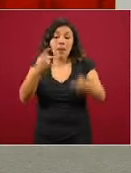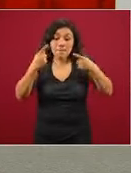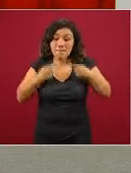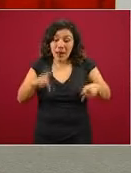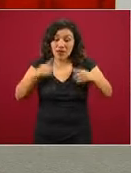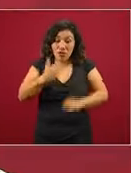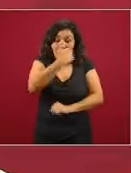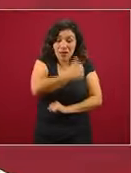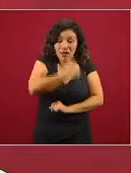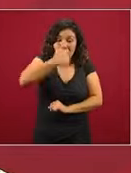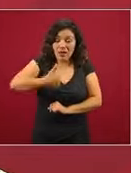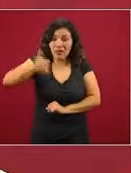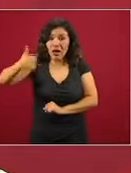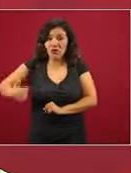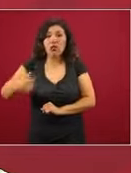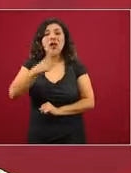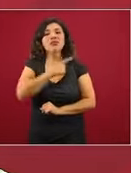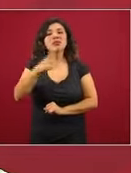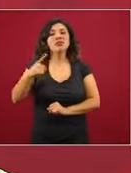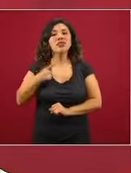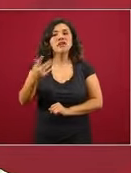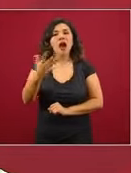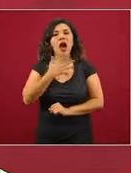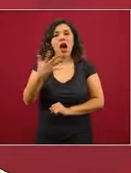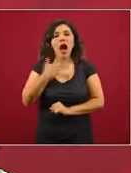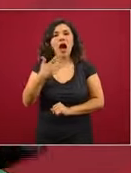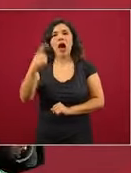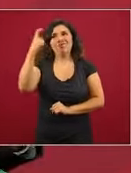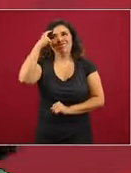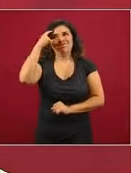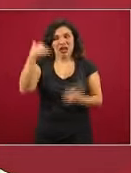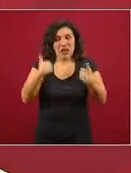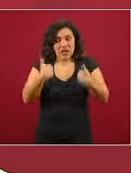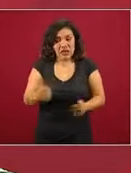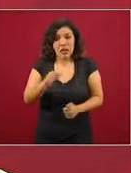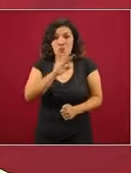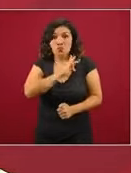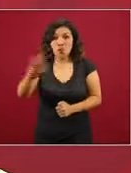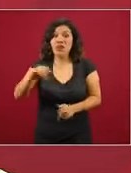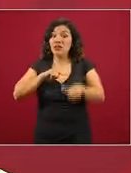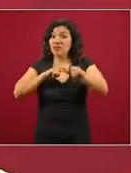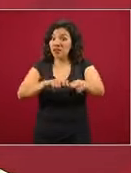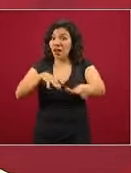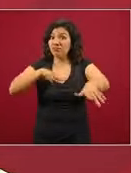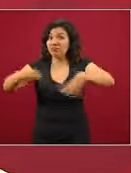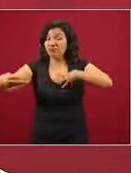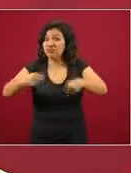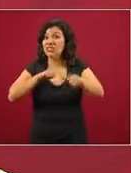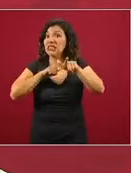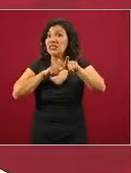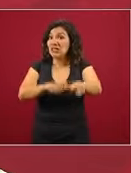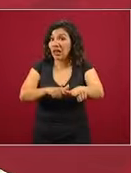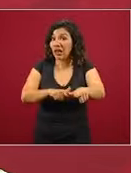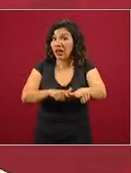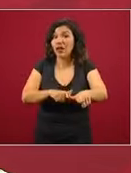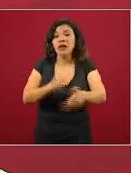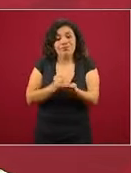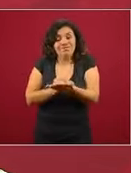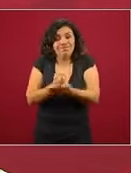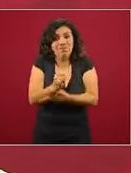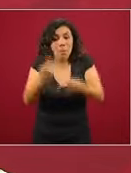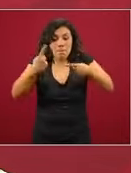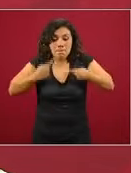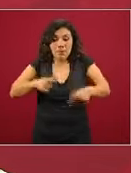las personas tenga la conciencia del riesgo de que la epidemia siga activa y la